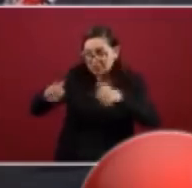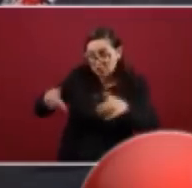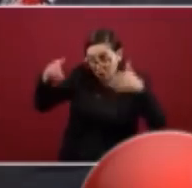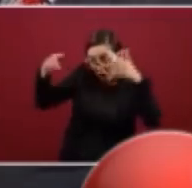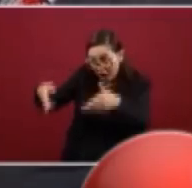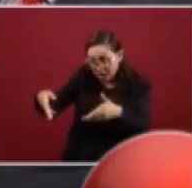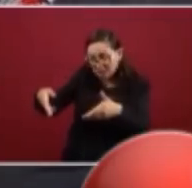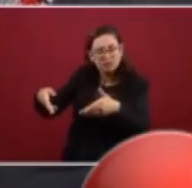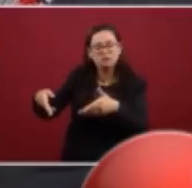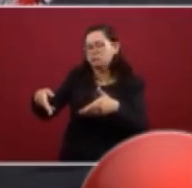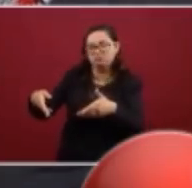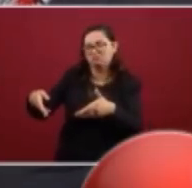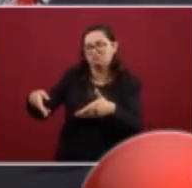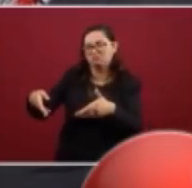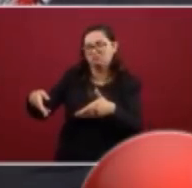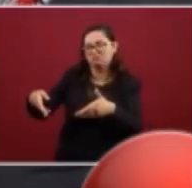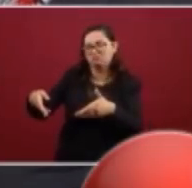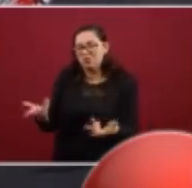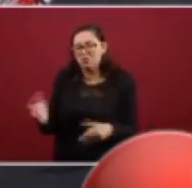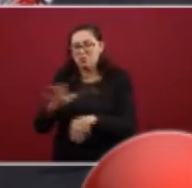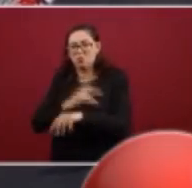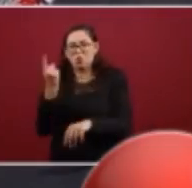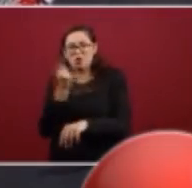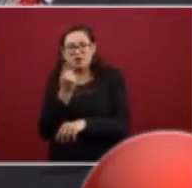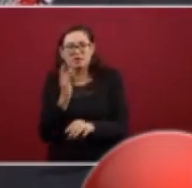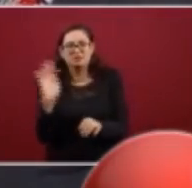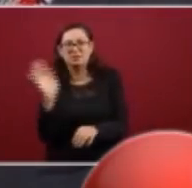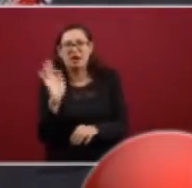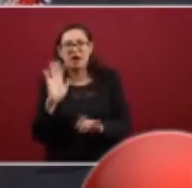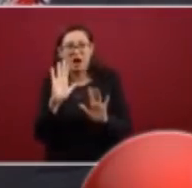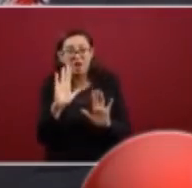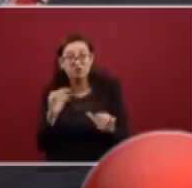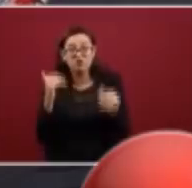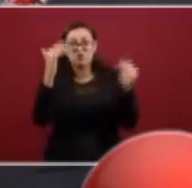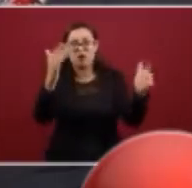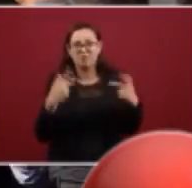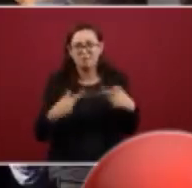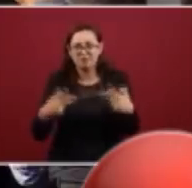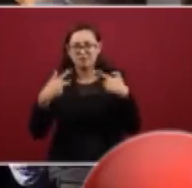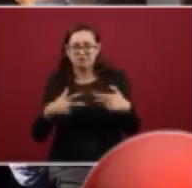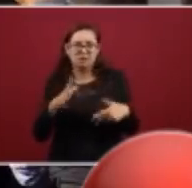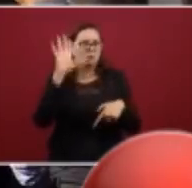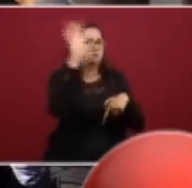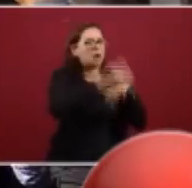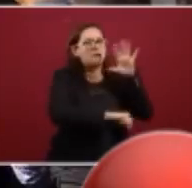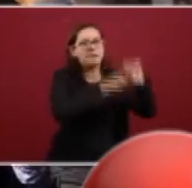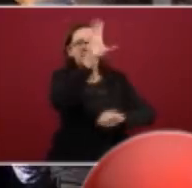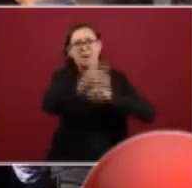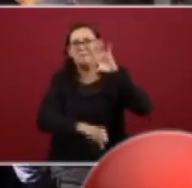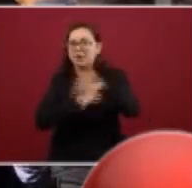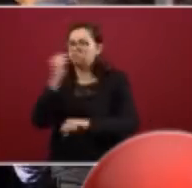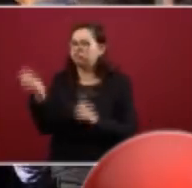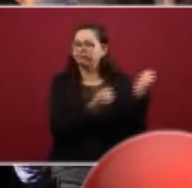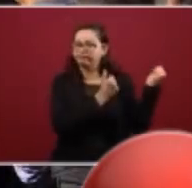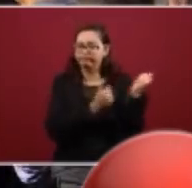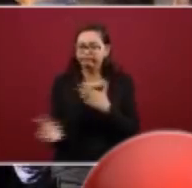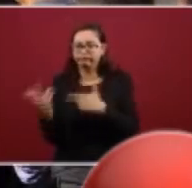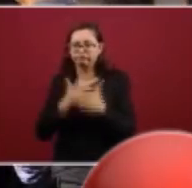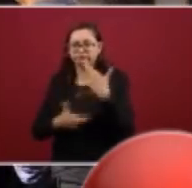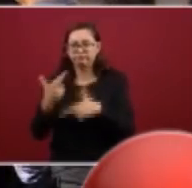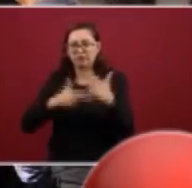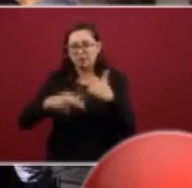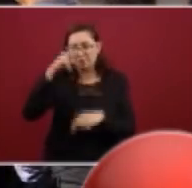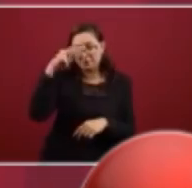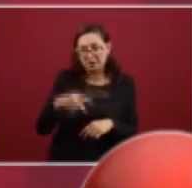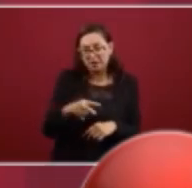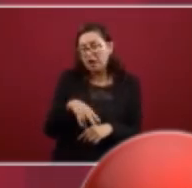principal son los mexicanos que pudieran ser objeto de esas deportaciones, lo que estabas planteando tú. Nos preocupa lo uno, pero nos preocupa más lo